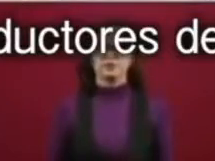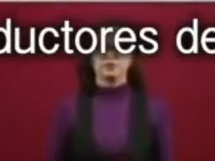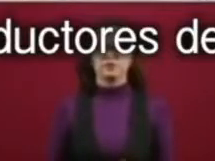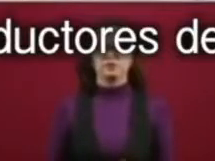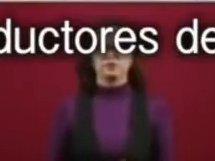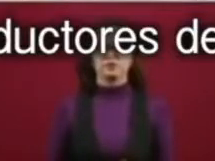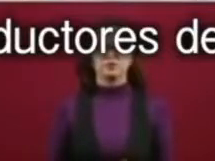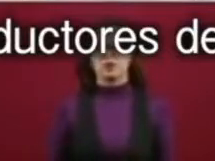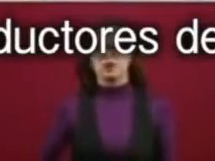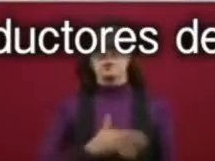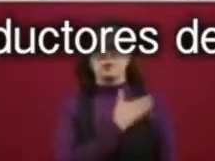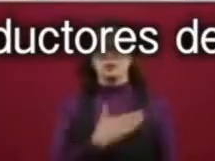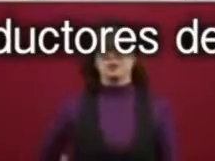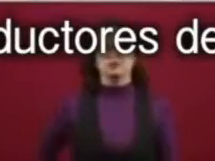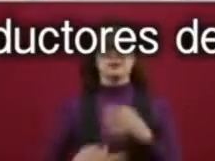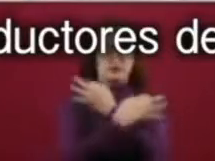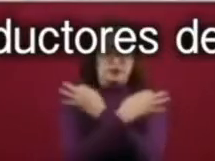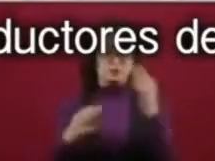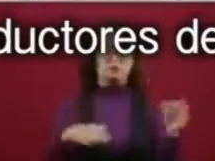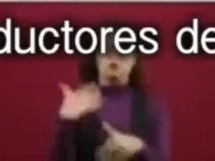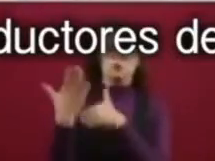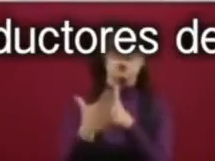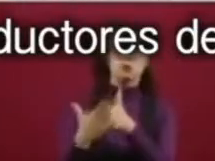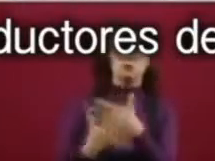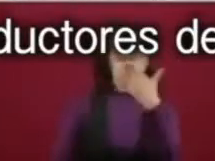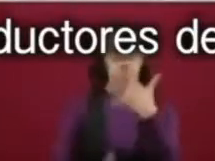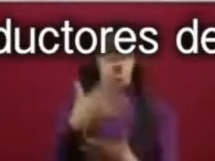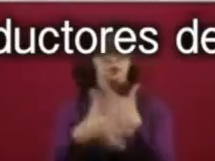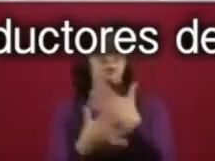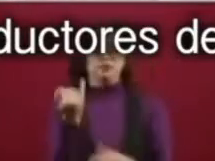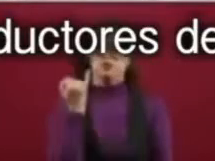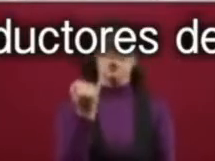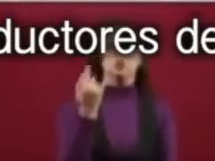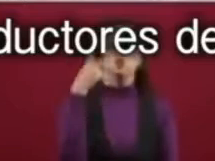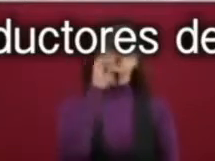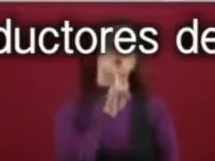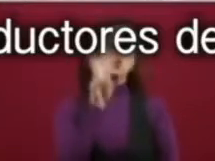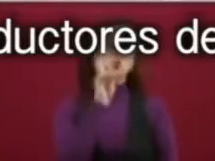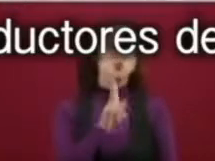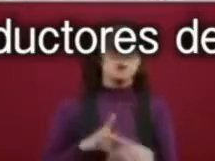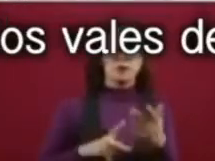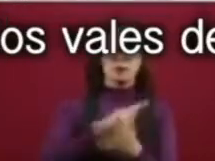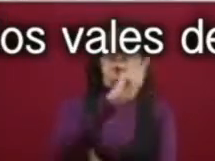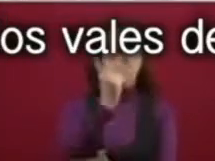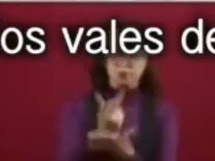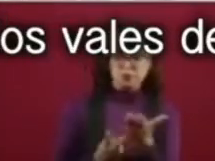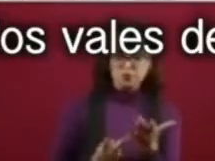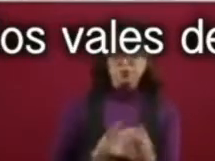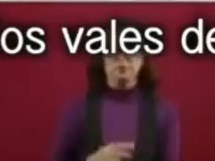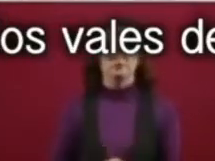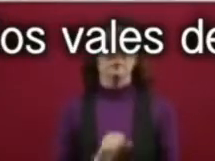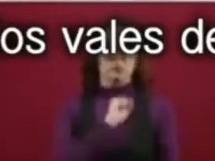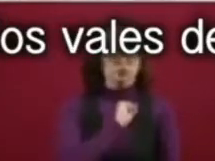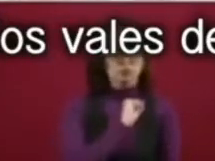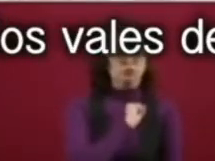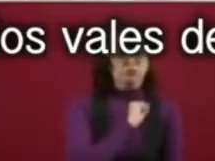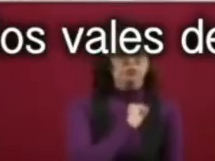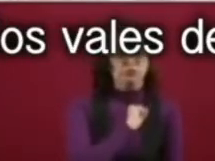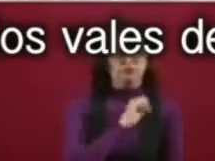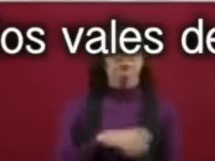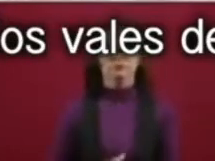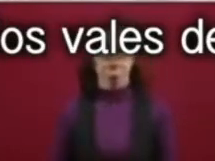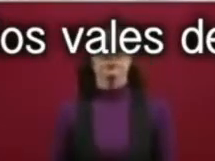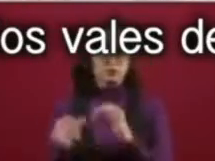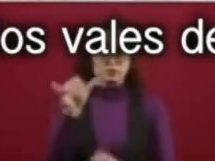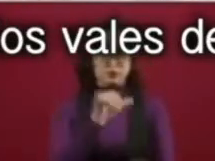El presidente Andrés Manuel López Obrador aseguró que se ha avanzado en la repartición de fertilizantes para los productores del campo en Guerrero. Al respecto,